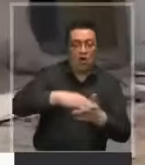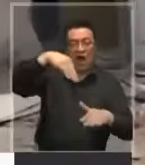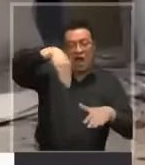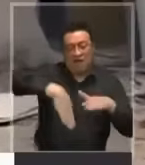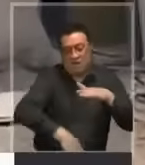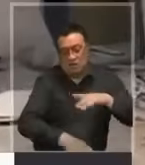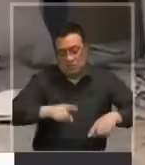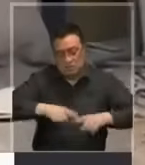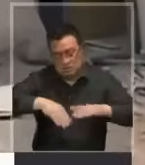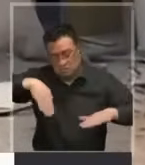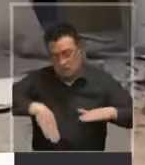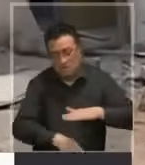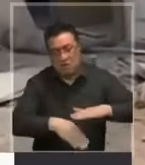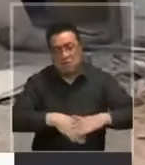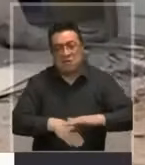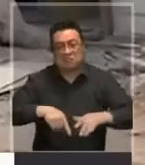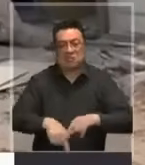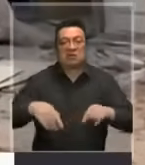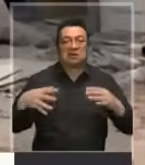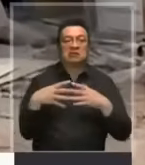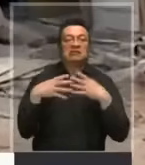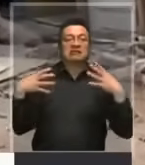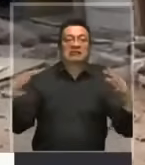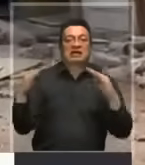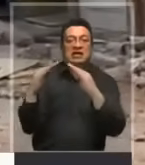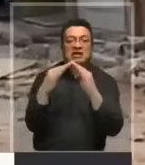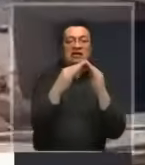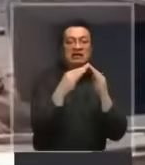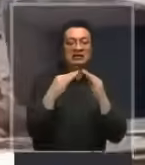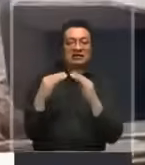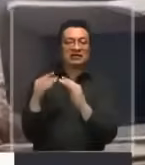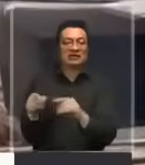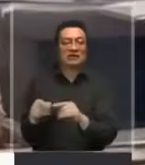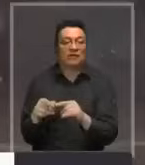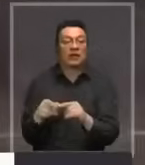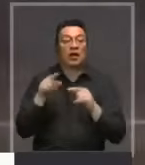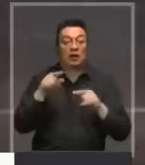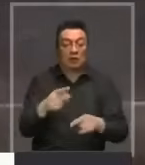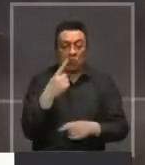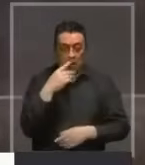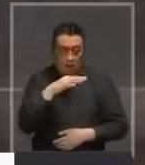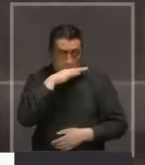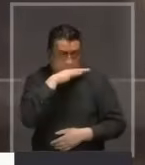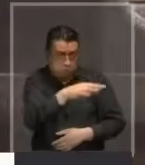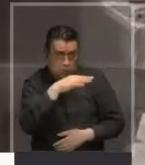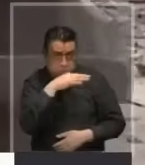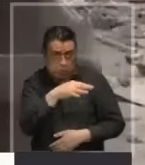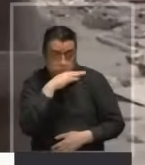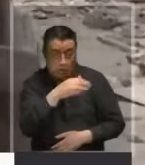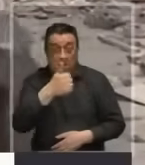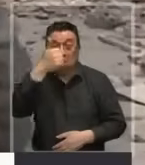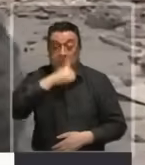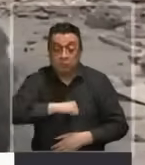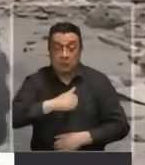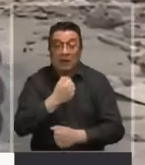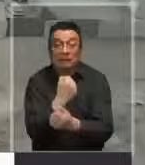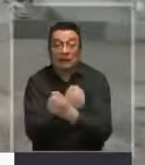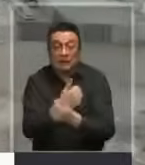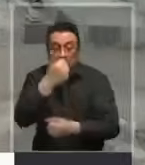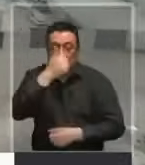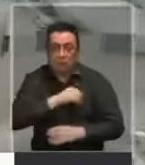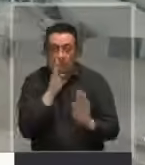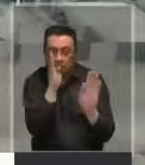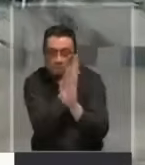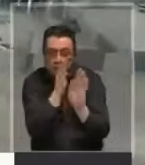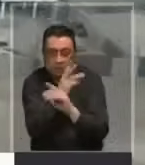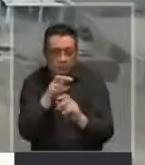de las mismas viviendas de ese gran campamento. Fue gracias a valientes testigos y agentes encubiertos que los miembros